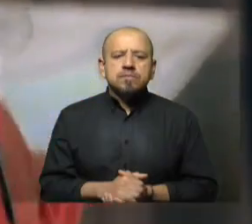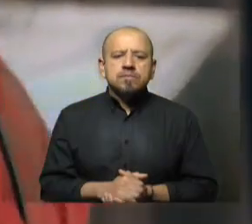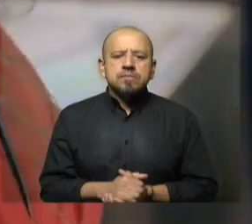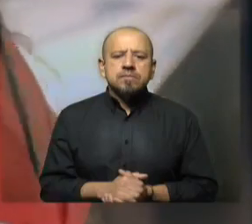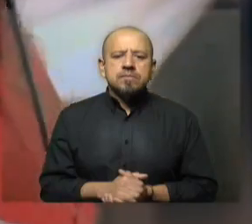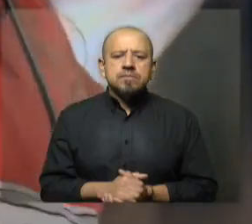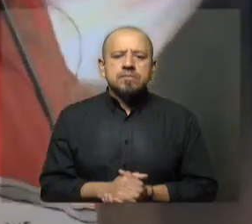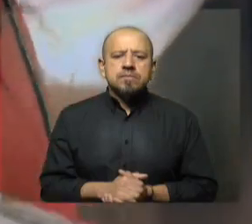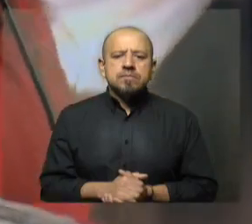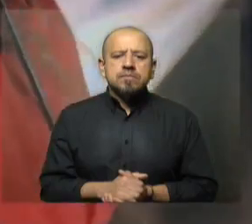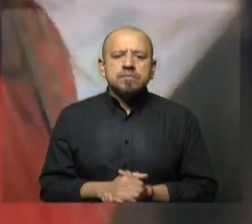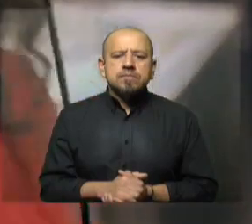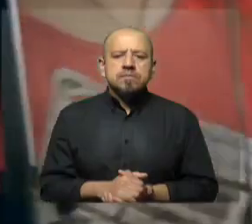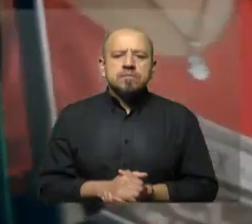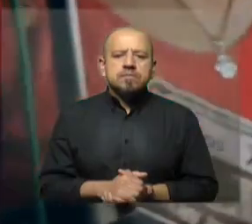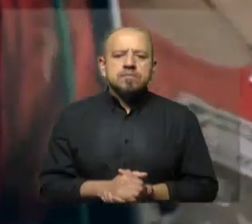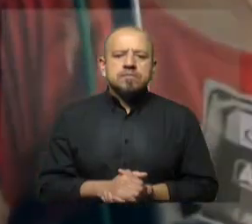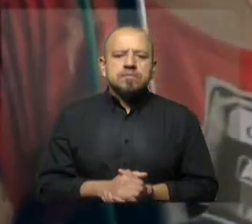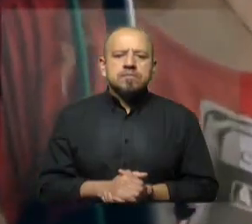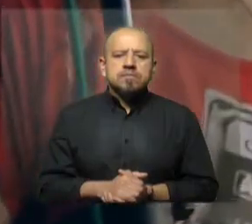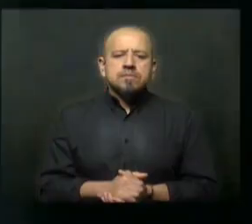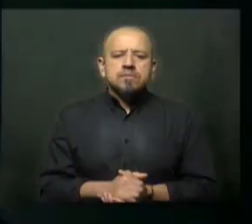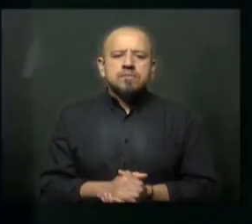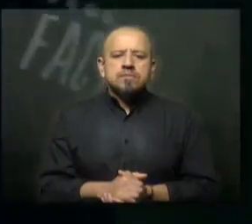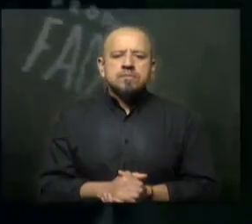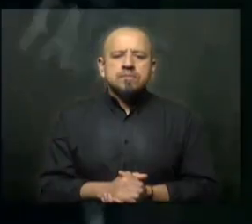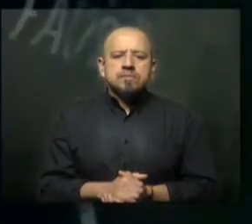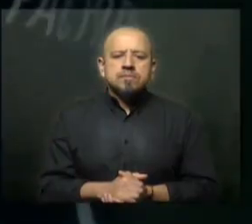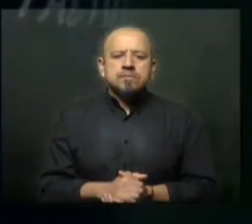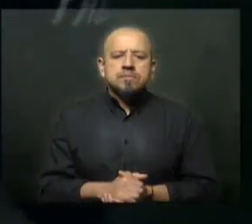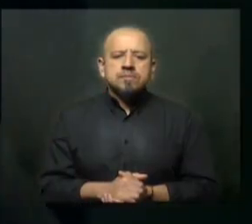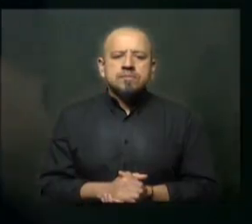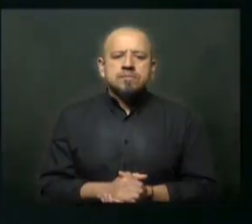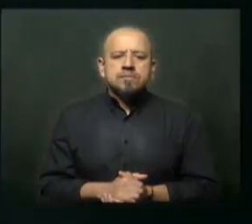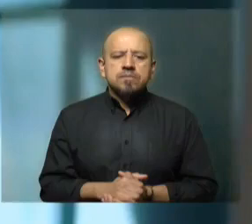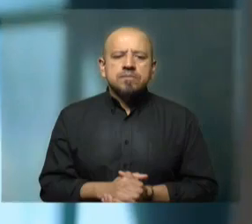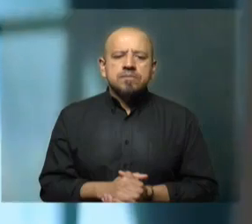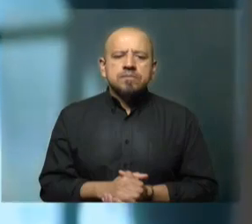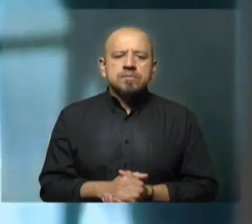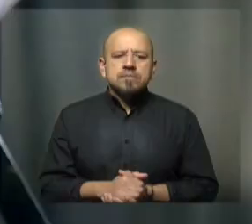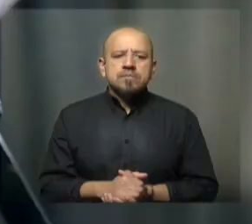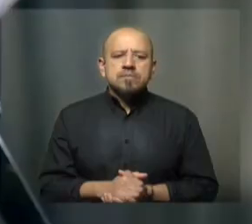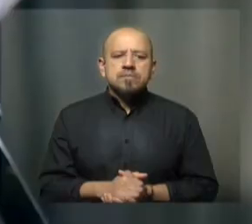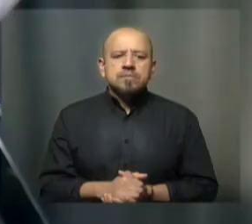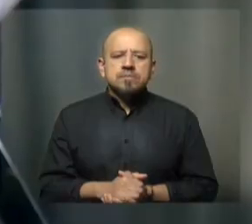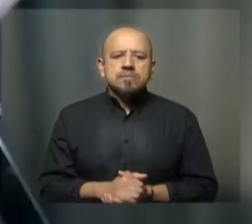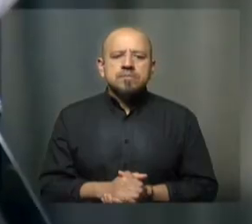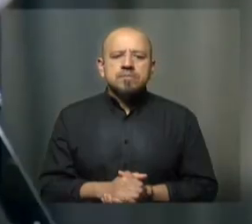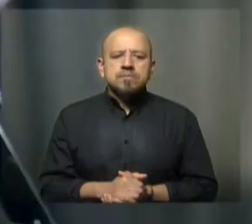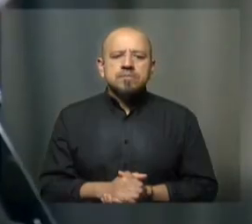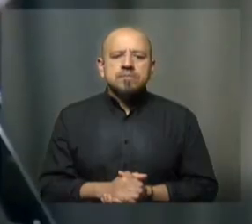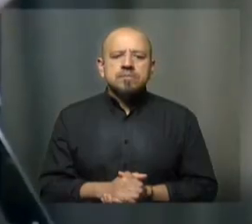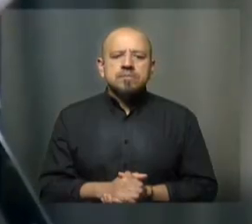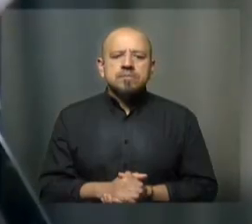No pares vos no se detiene la tierra no para una ocasión no